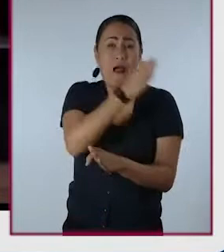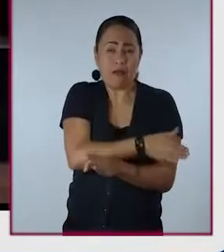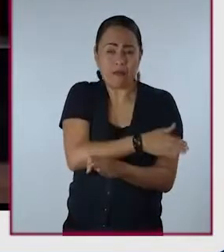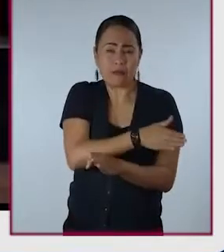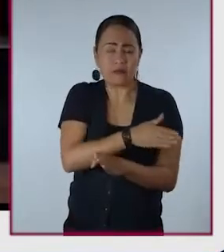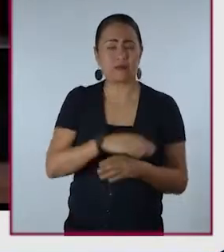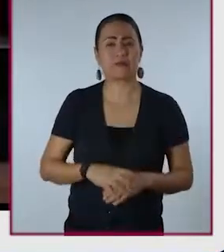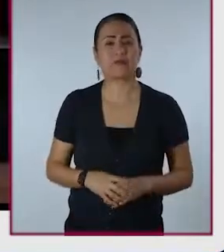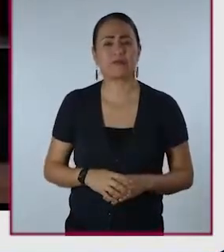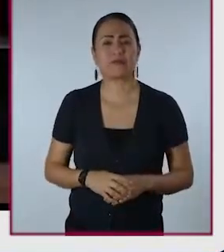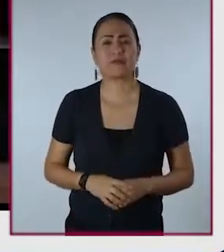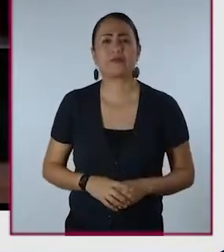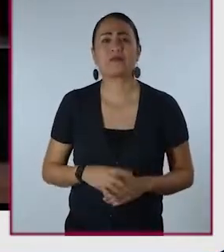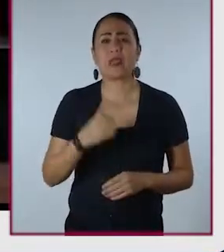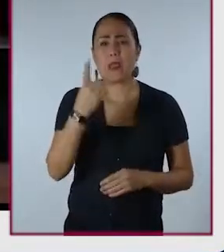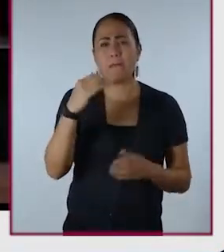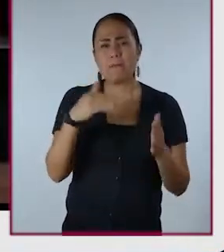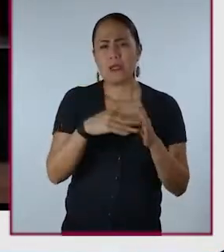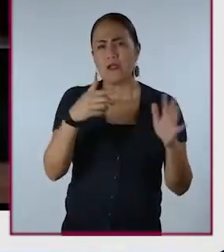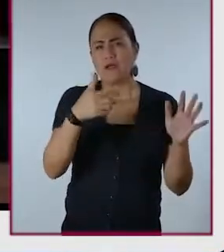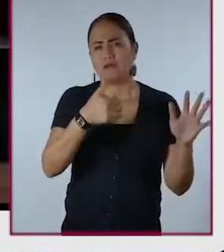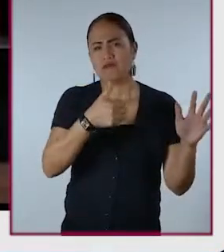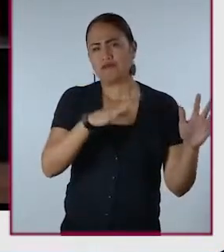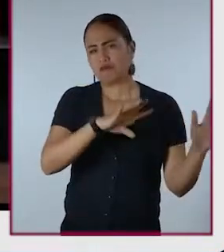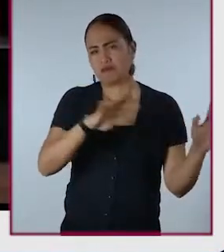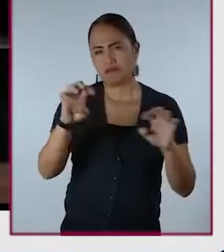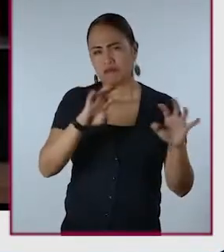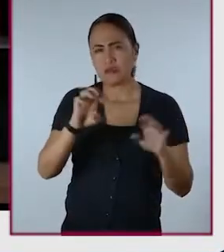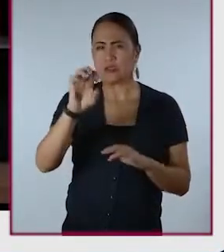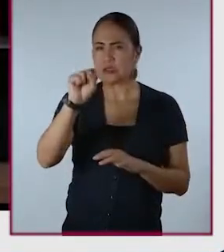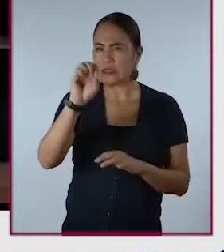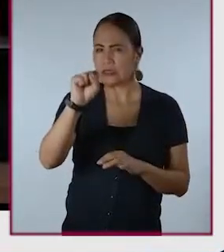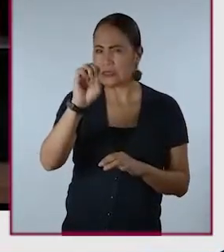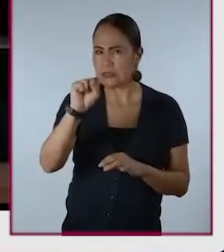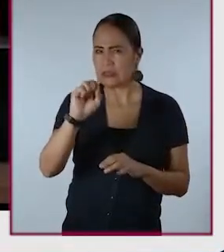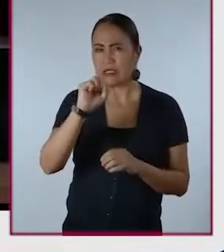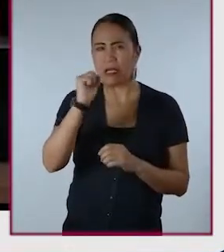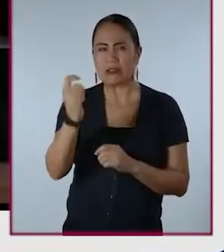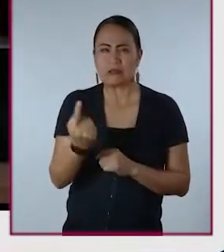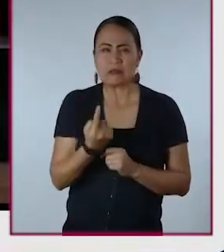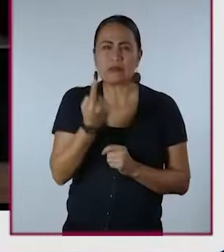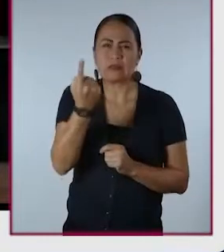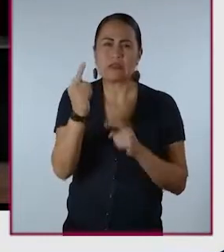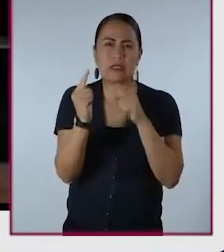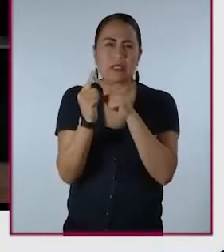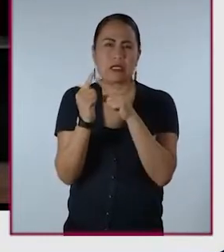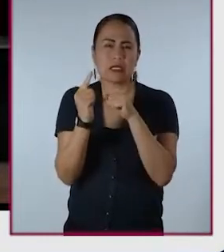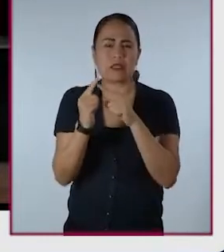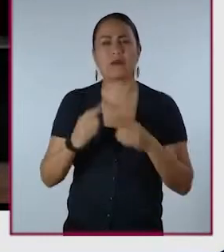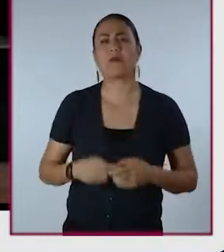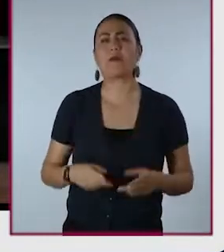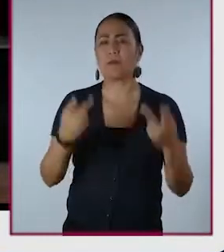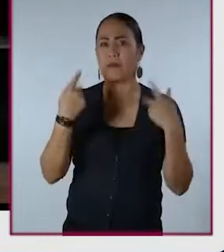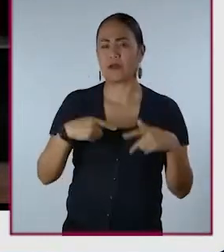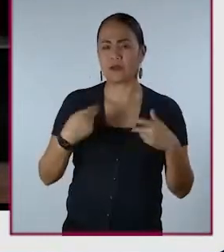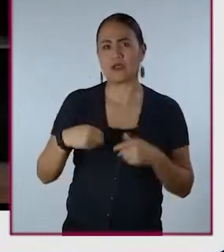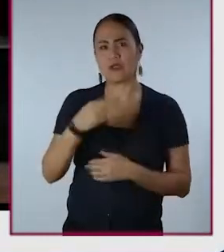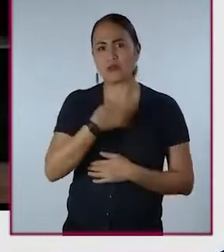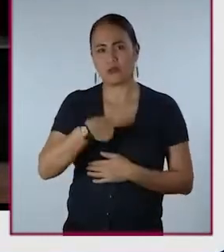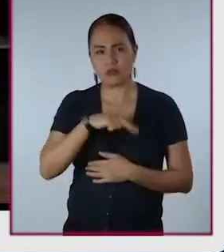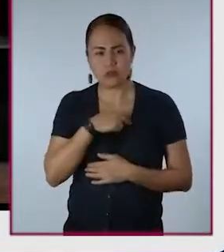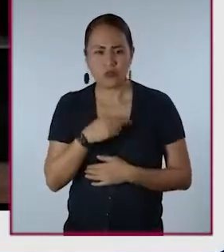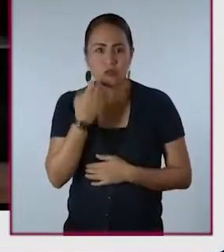industrial, y en 1960, por ahí, alguien nos prestó a los conservadores y a los científicos